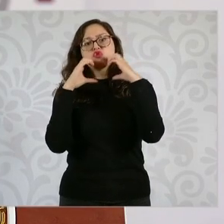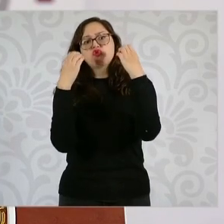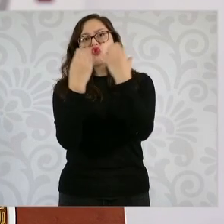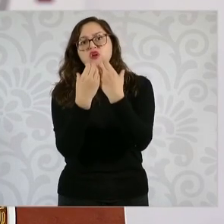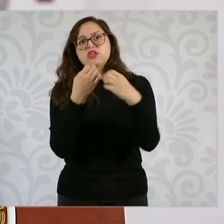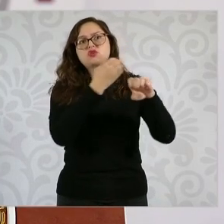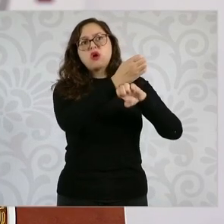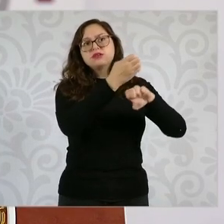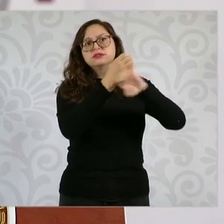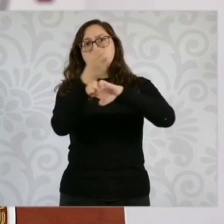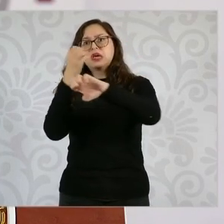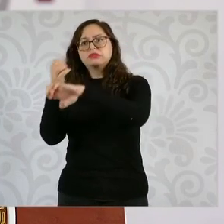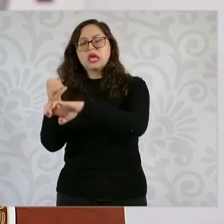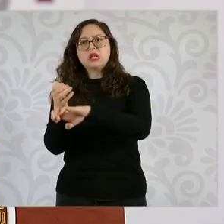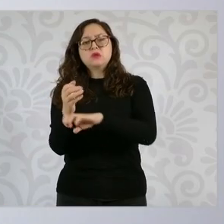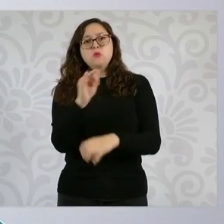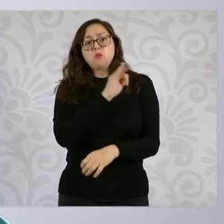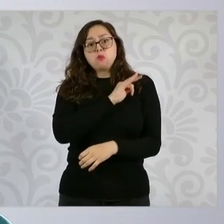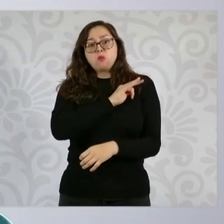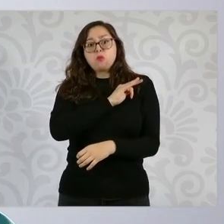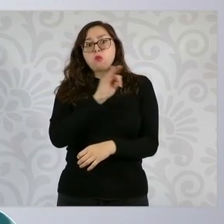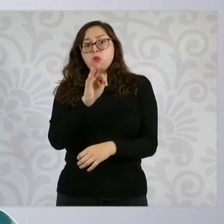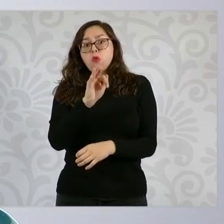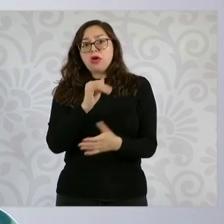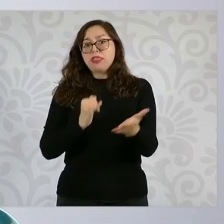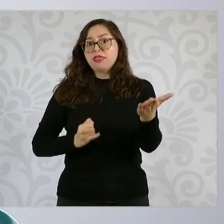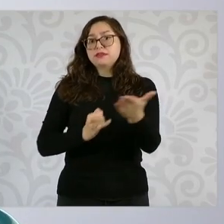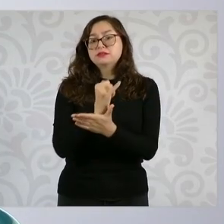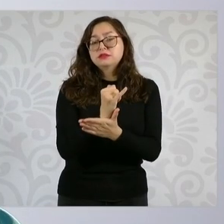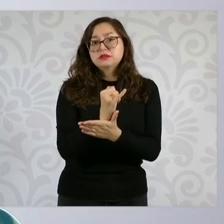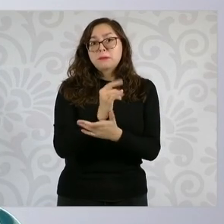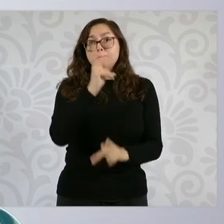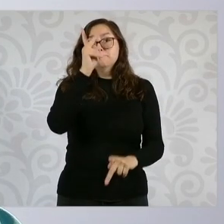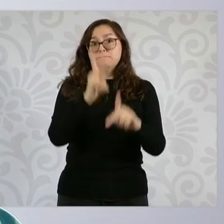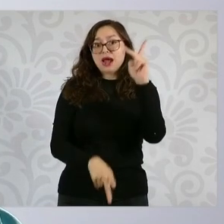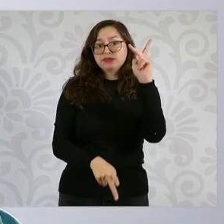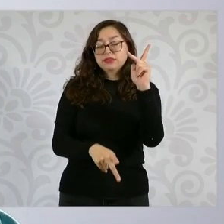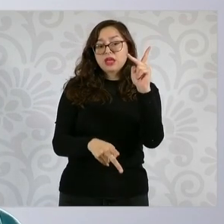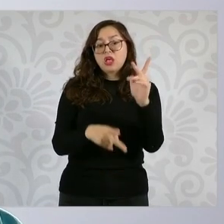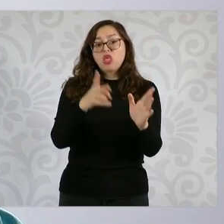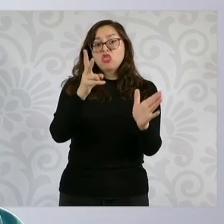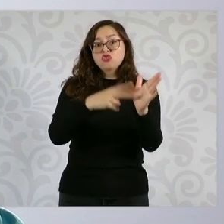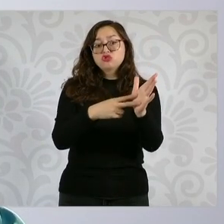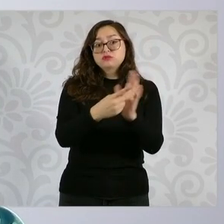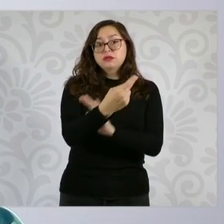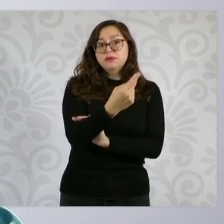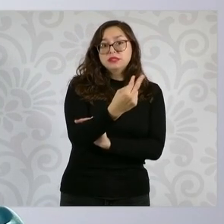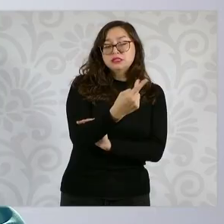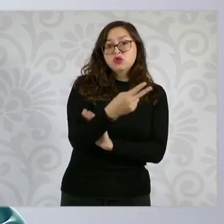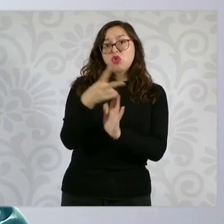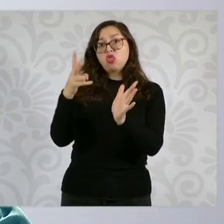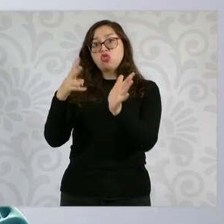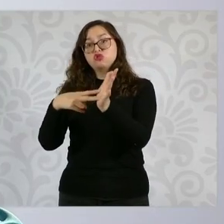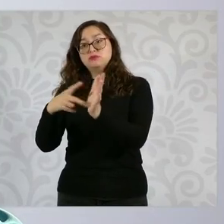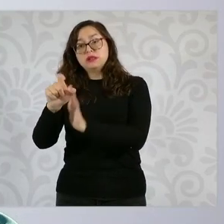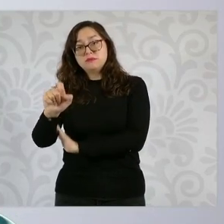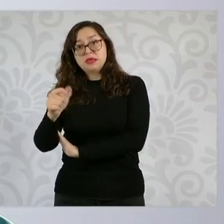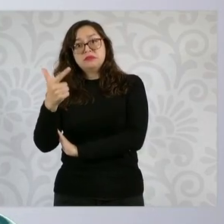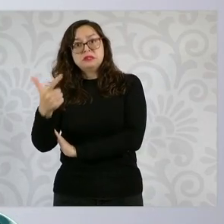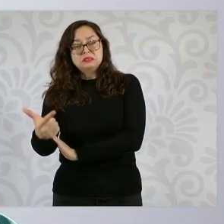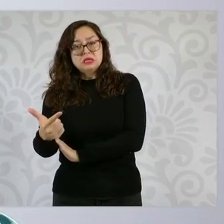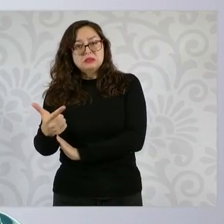reformas, si lo hacen también en 2 tiempos como a nivel federal, o todo